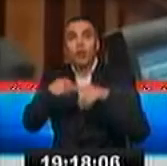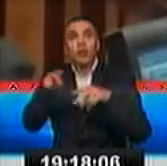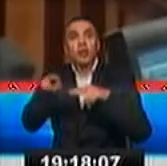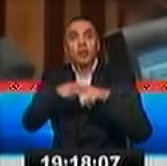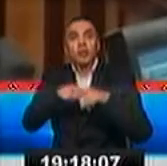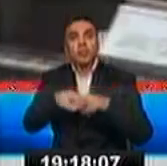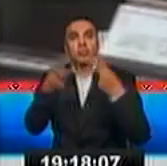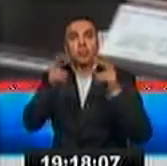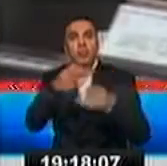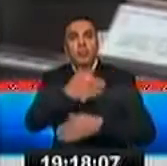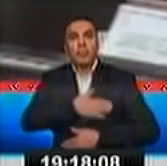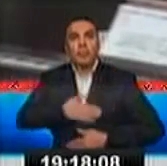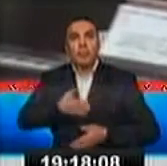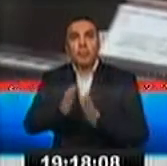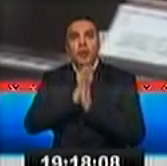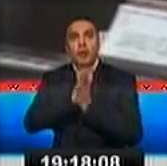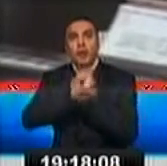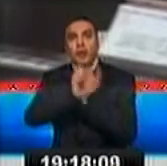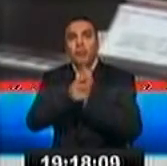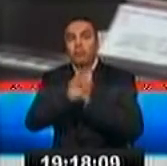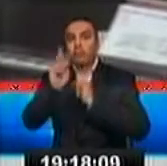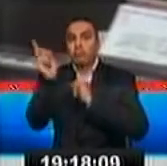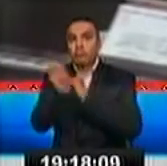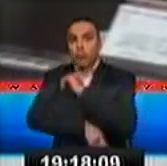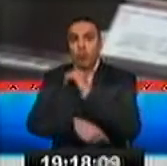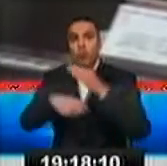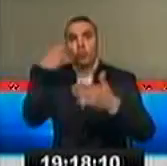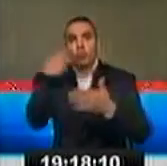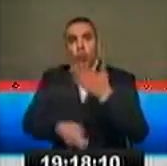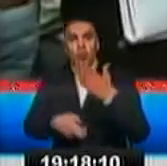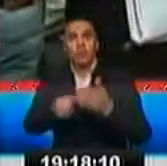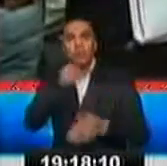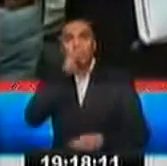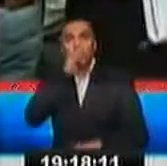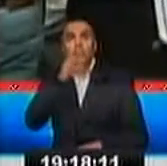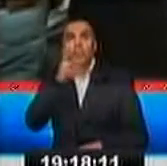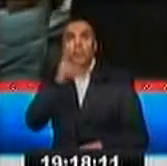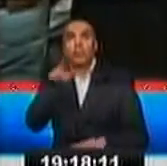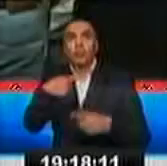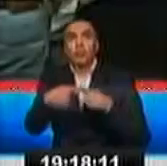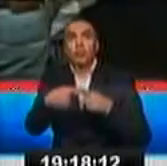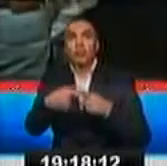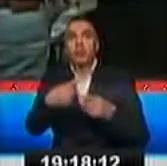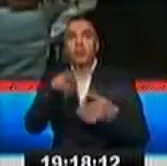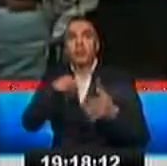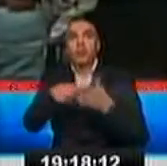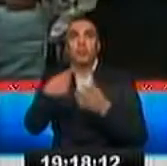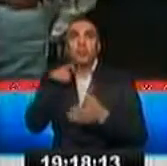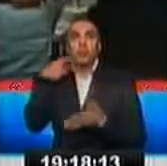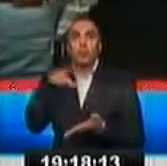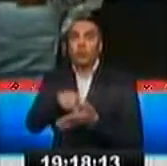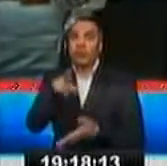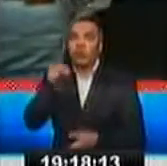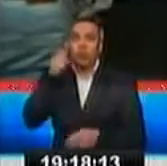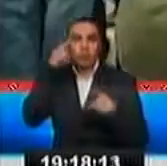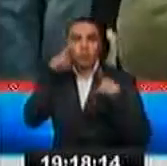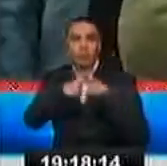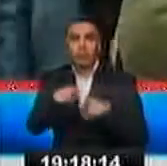solicitaron cambios en el sistema de sanciones por infracciones de tránsito a través de la pérdida de puntos.